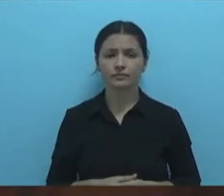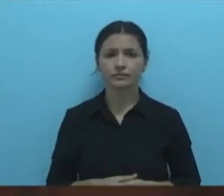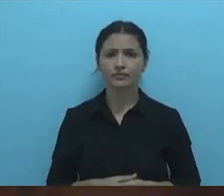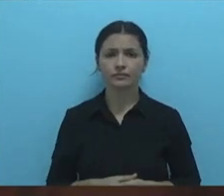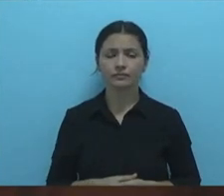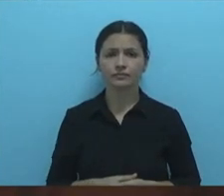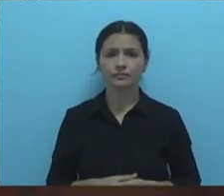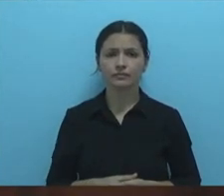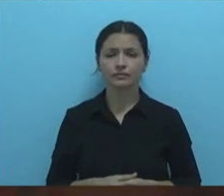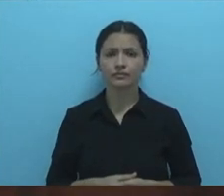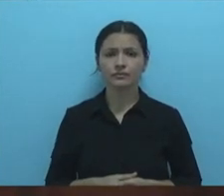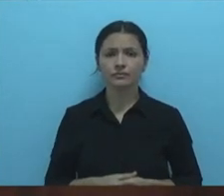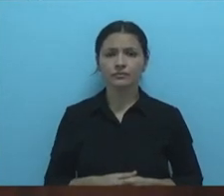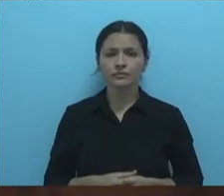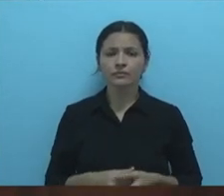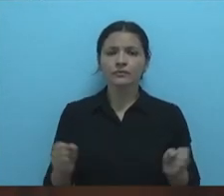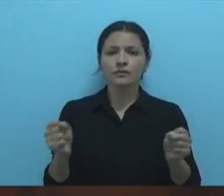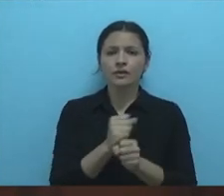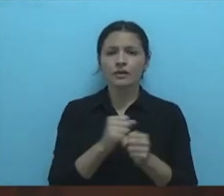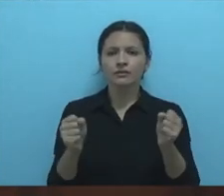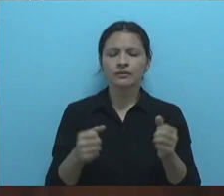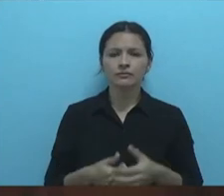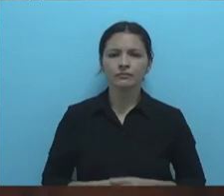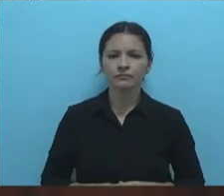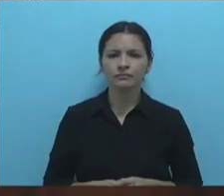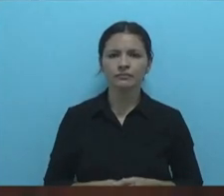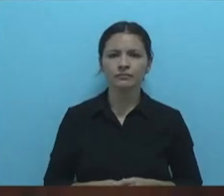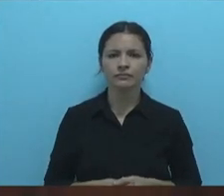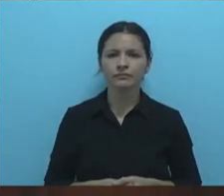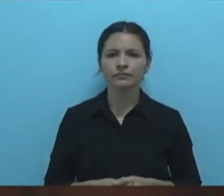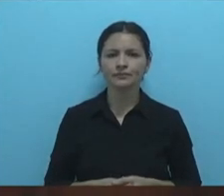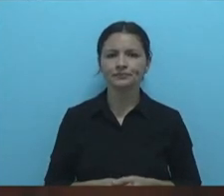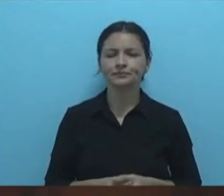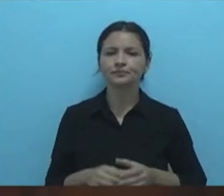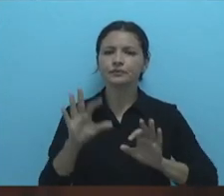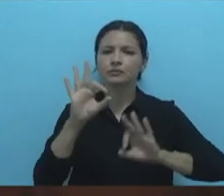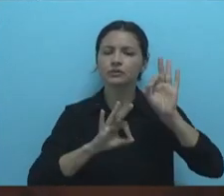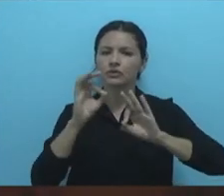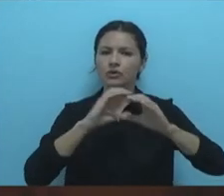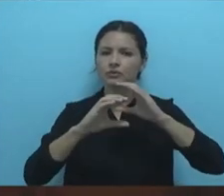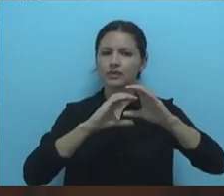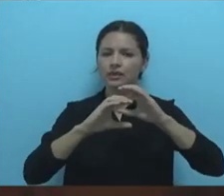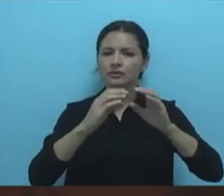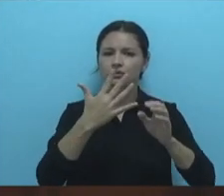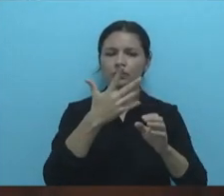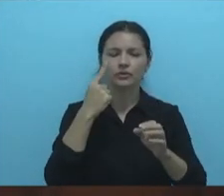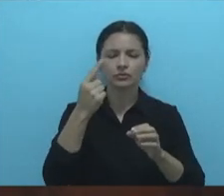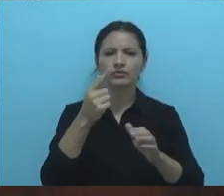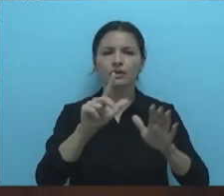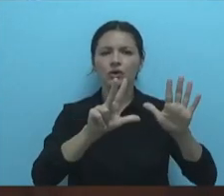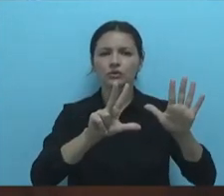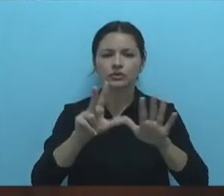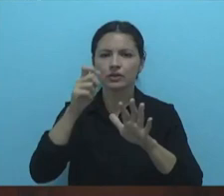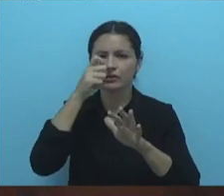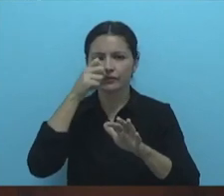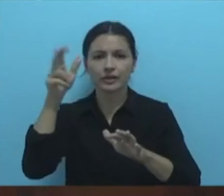comunicación a votación resulta aprobado proyecto de comunicación 51.828